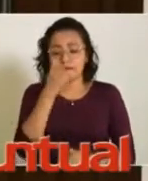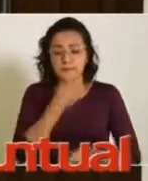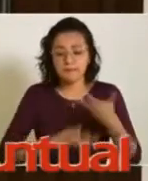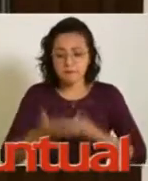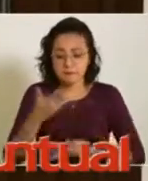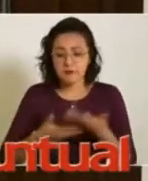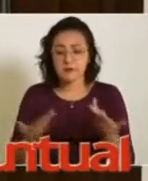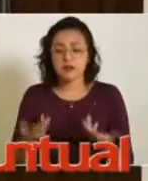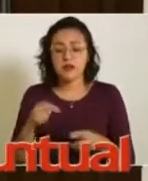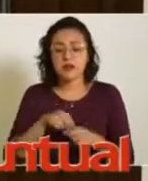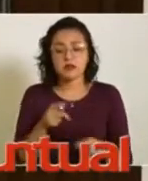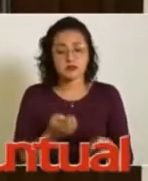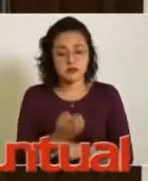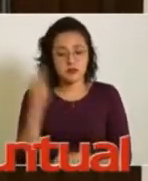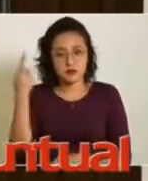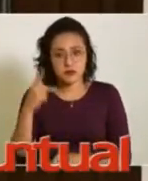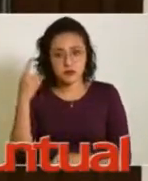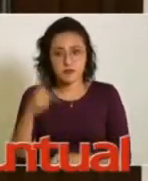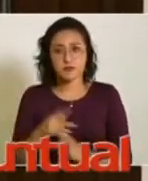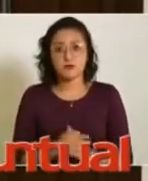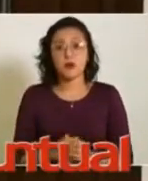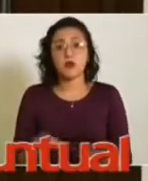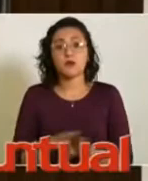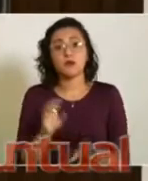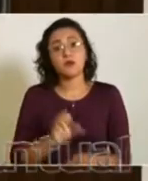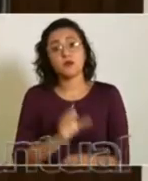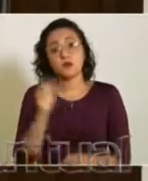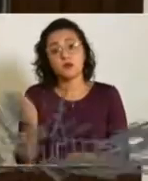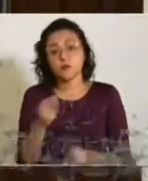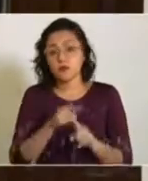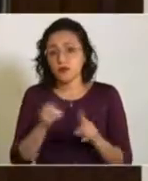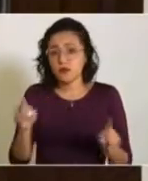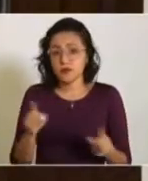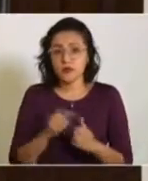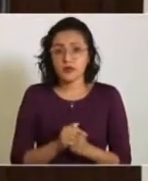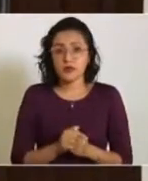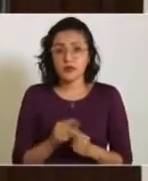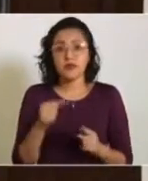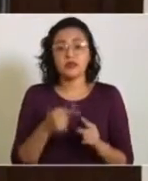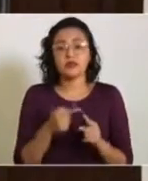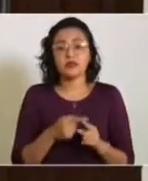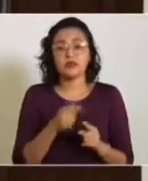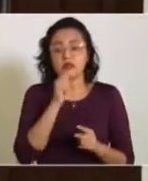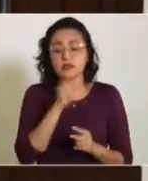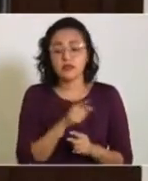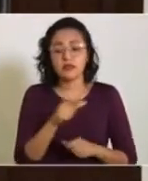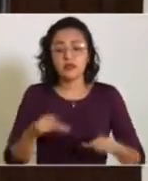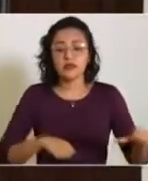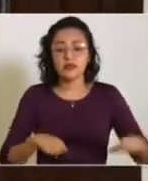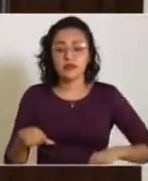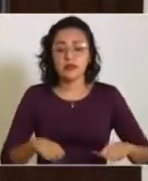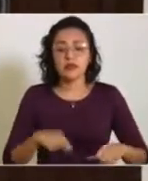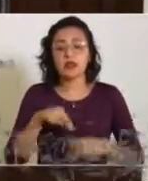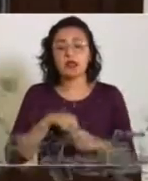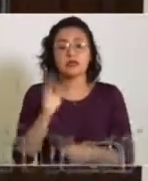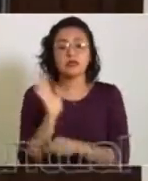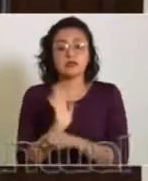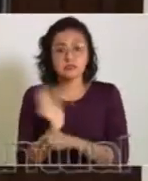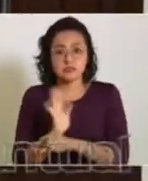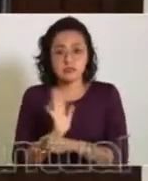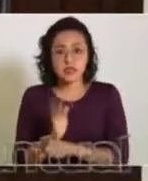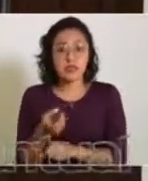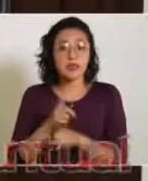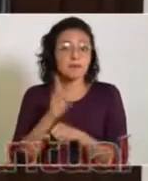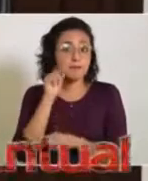económicas en el Estado. Como otros giros económicos, la reanudación de actividades en cines a partir